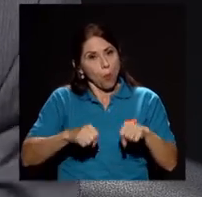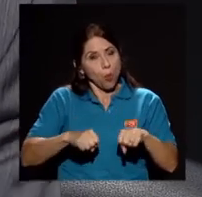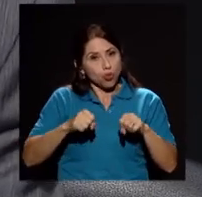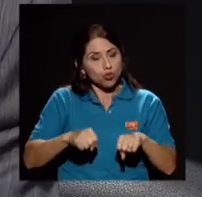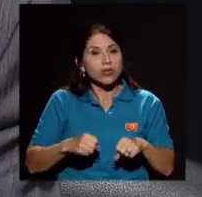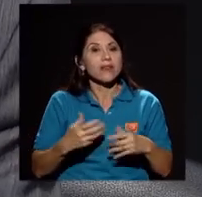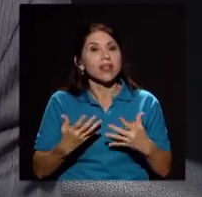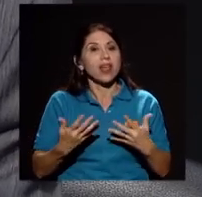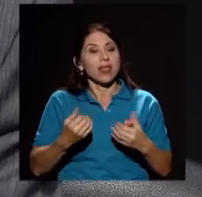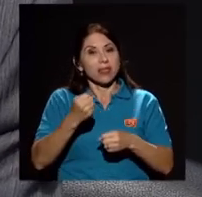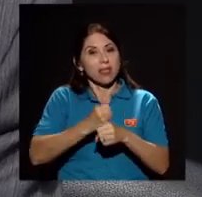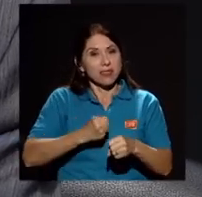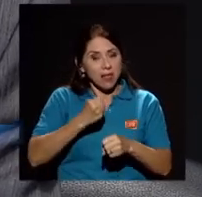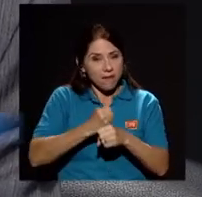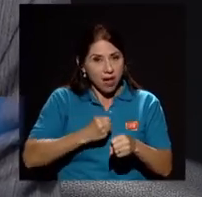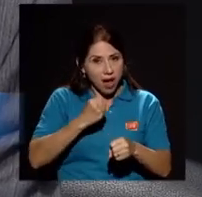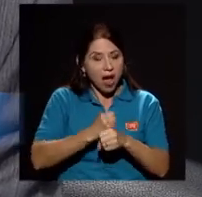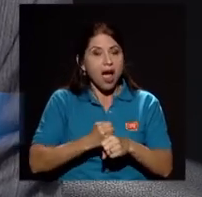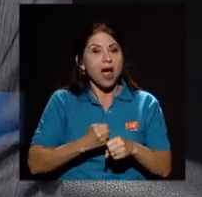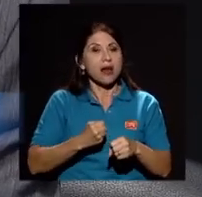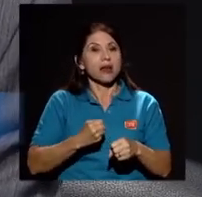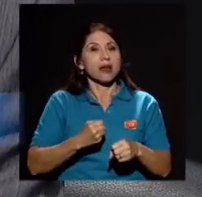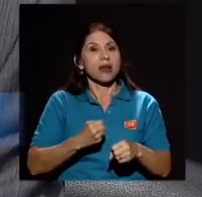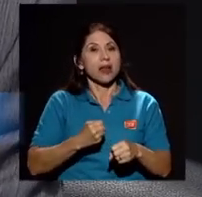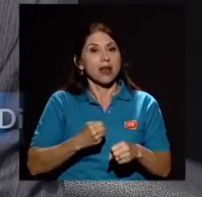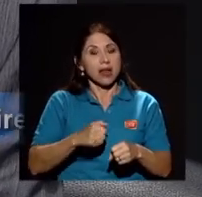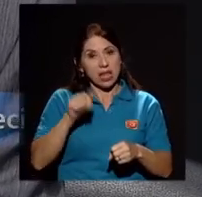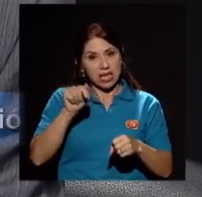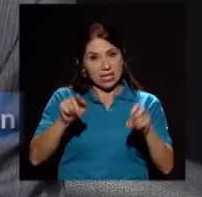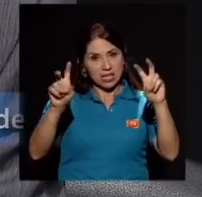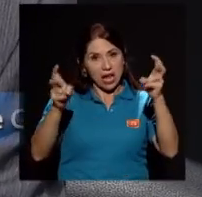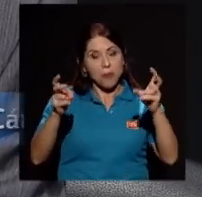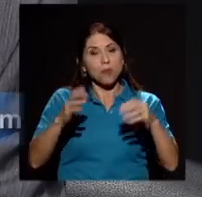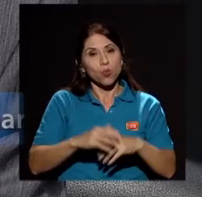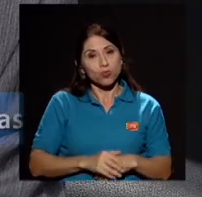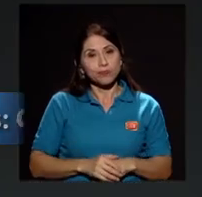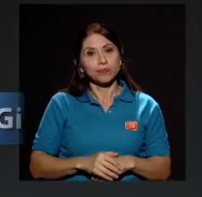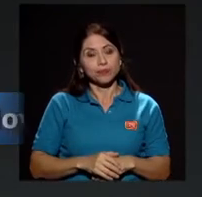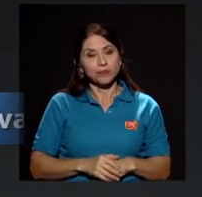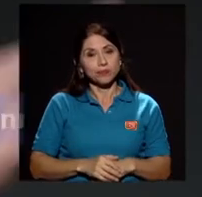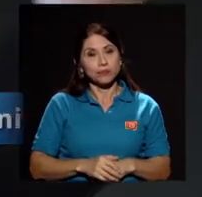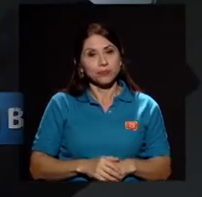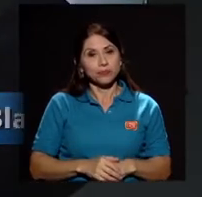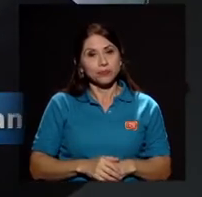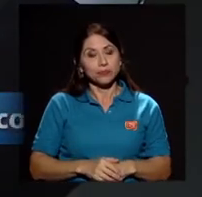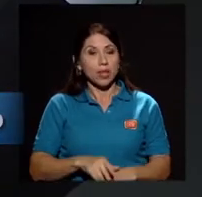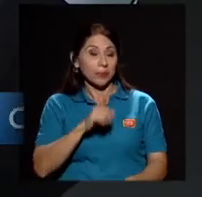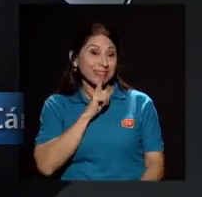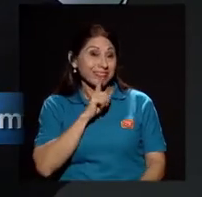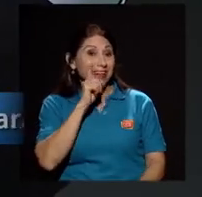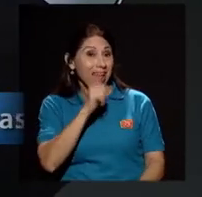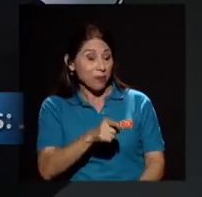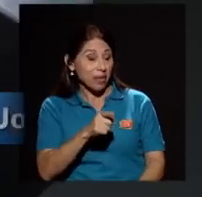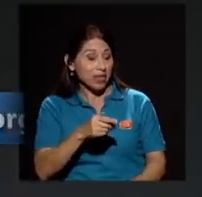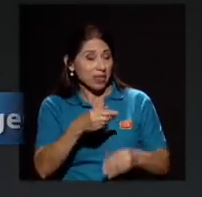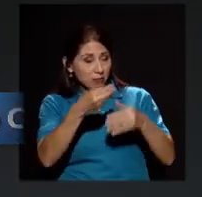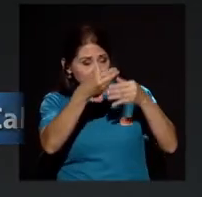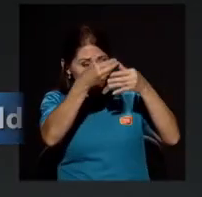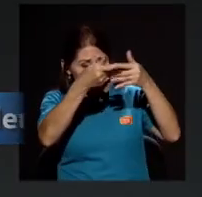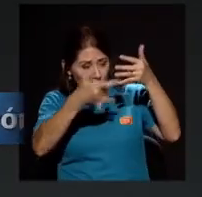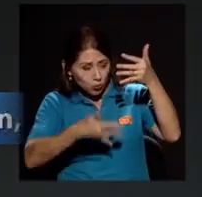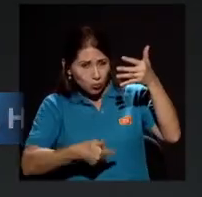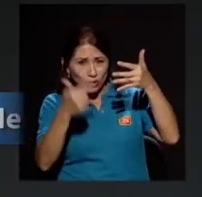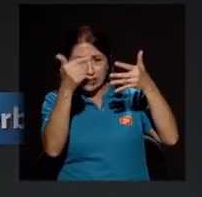de cava sobre este campo pues realmente el abanico que ha planteado es